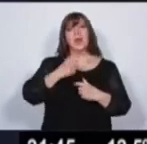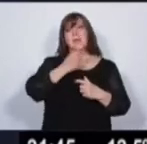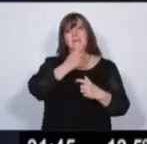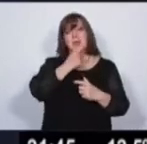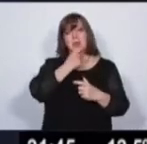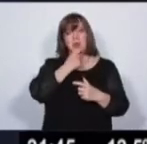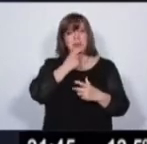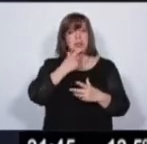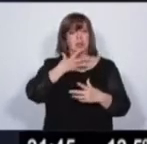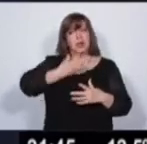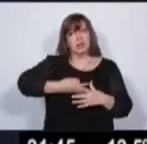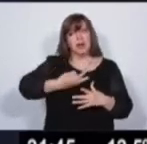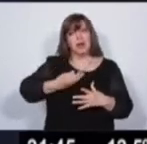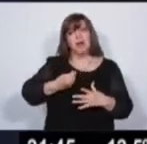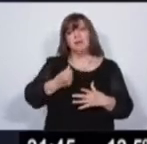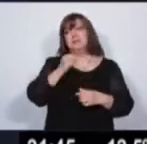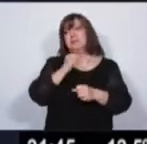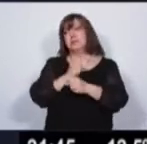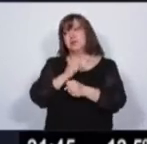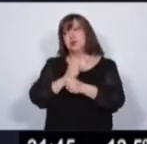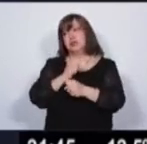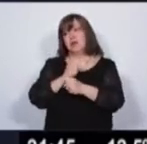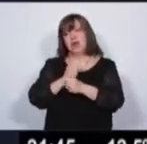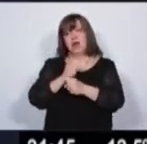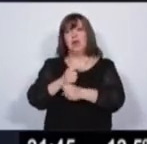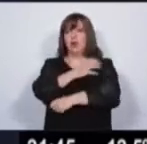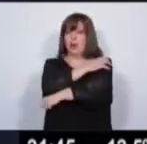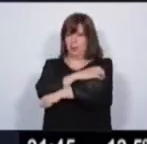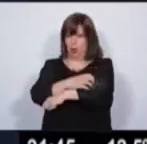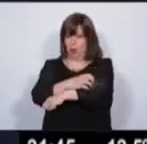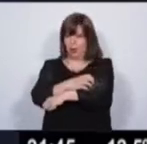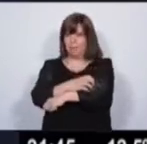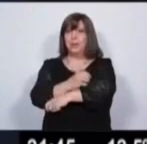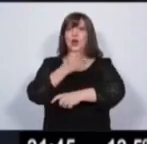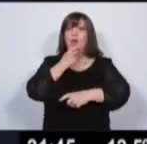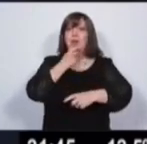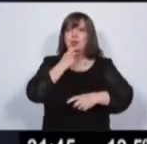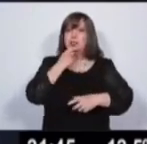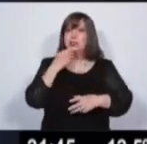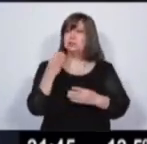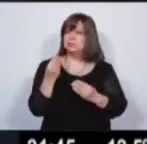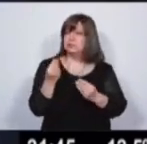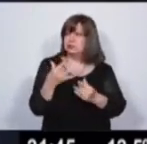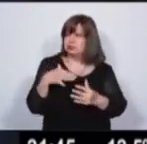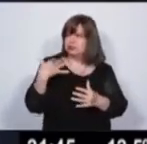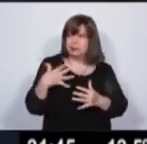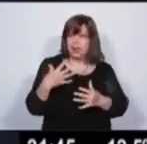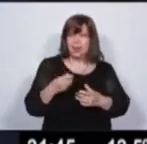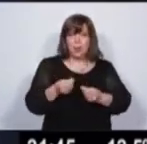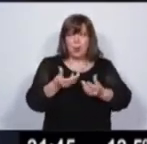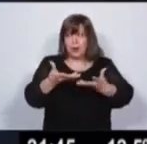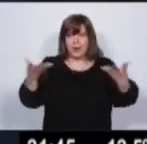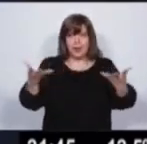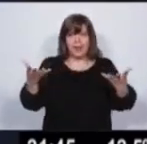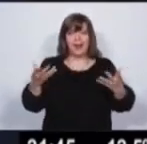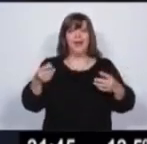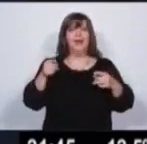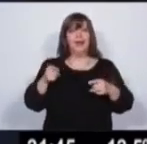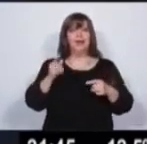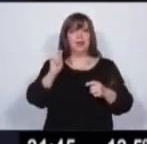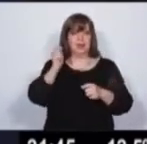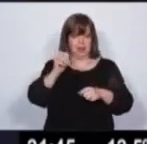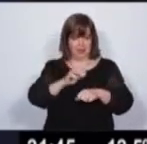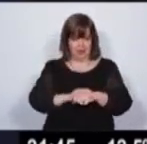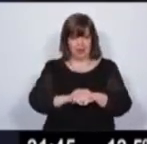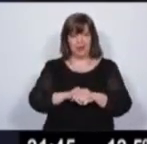es una provincia rica con trabajadores pobres esto lo han hecho el gobierno de Alberto Fernández y Sergio massa y el gobierno provincial